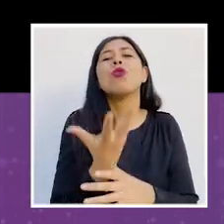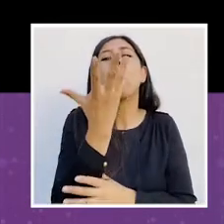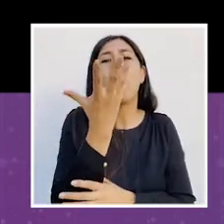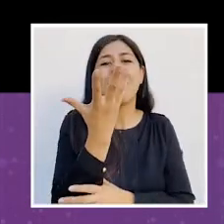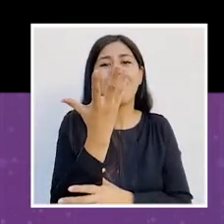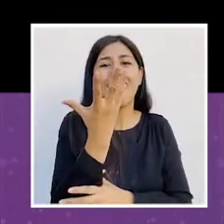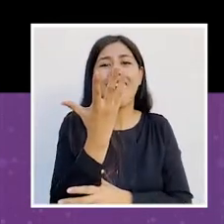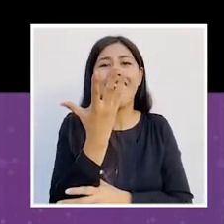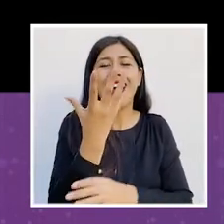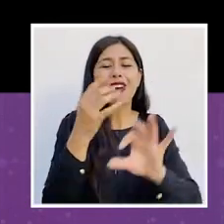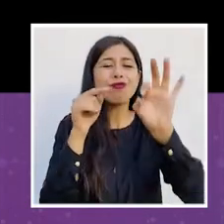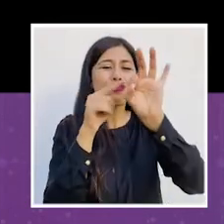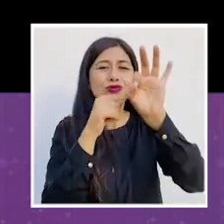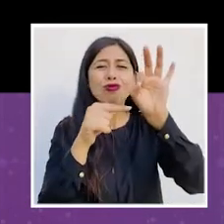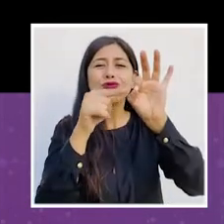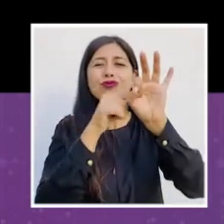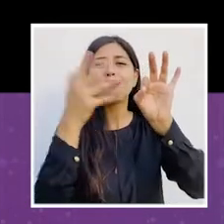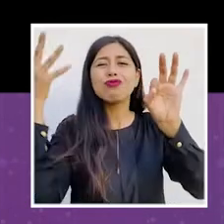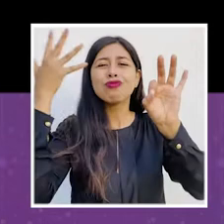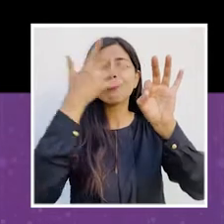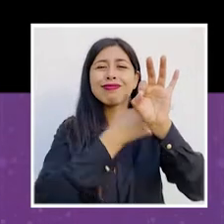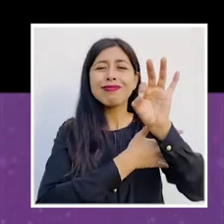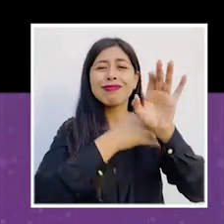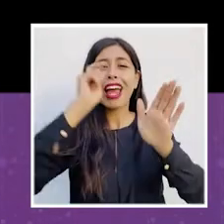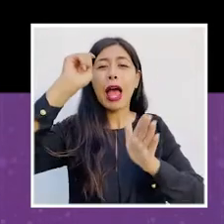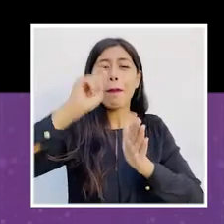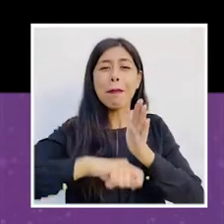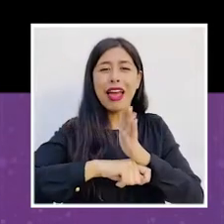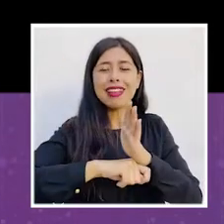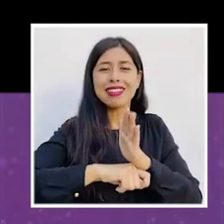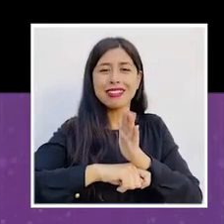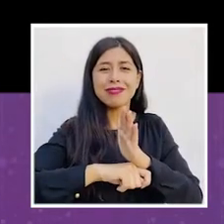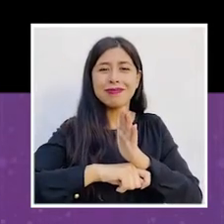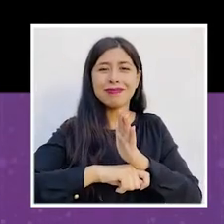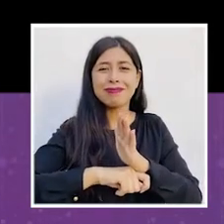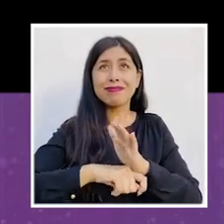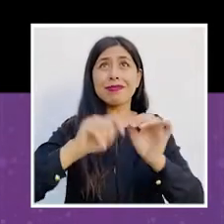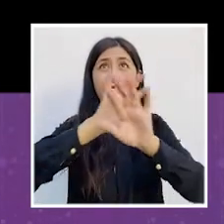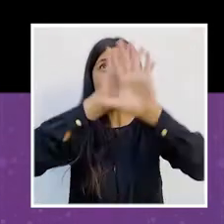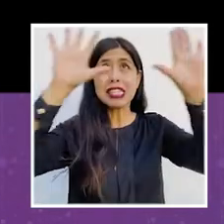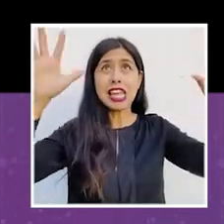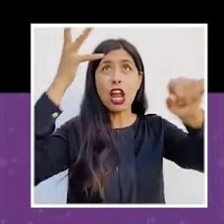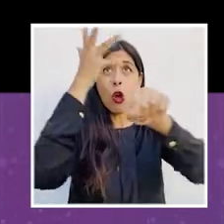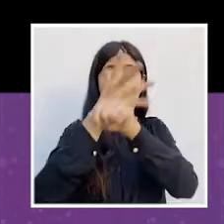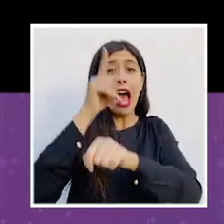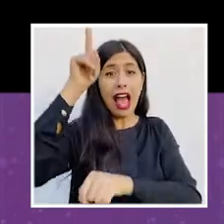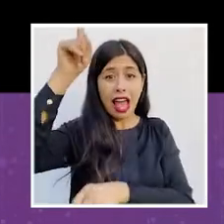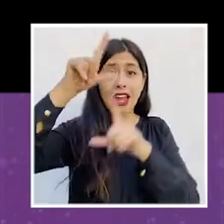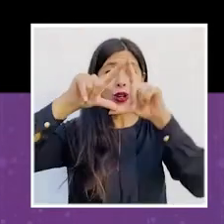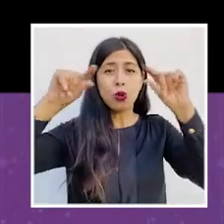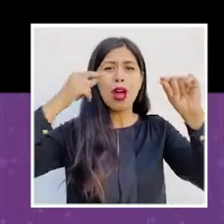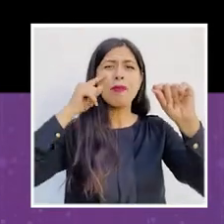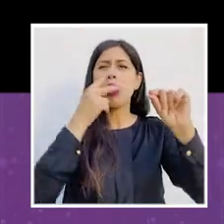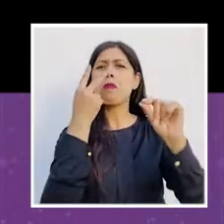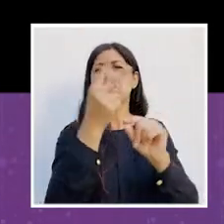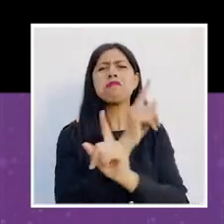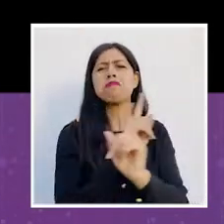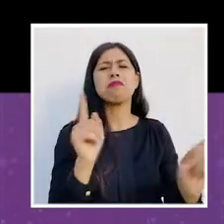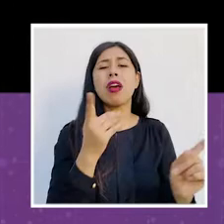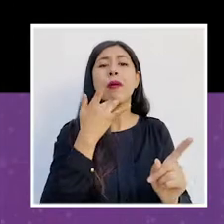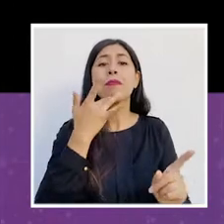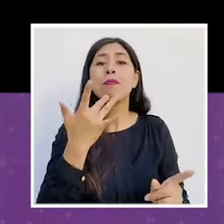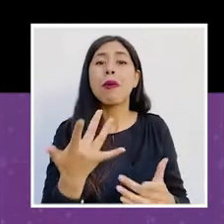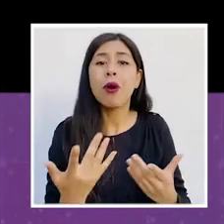en fase nueva. En aquel momento durante el mes en el cual la luna está en el cielo, pero no la podemos ver.